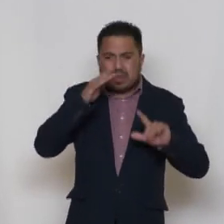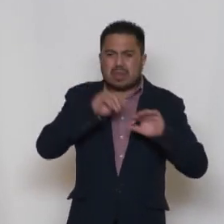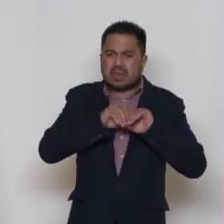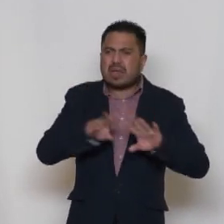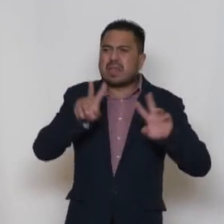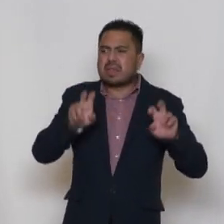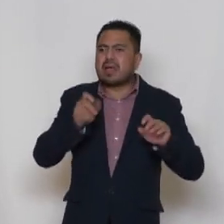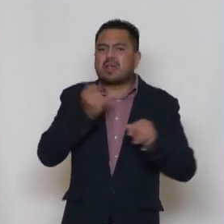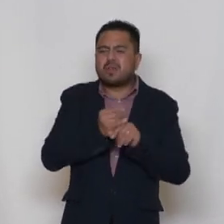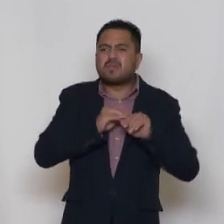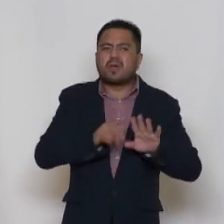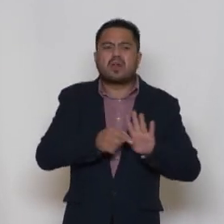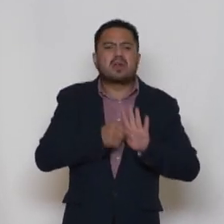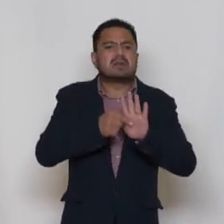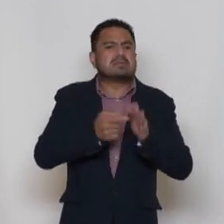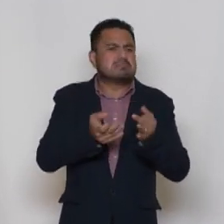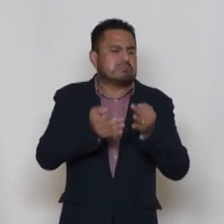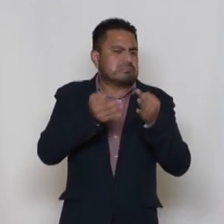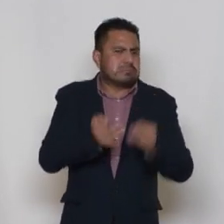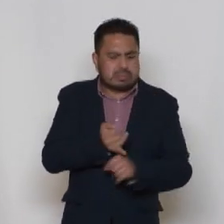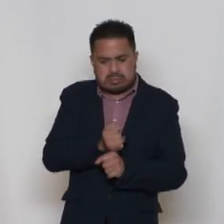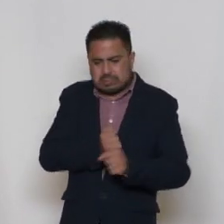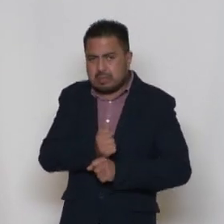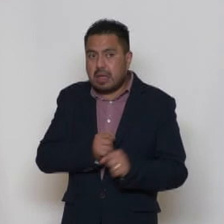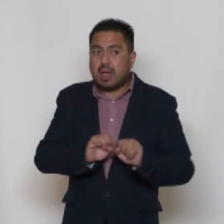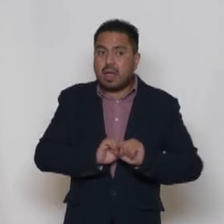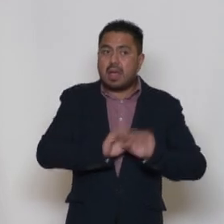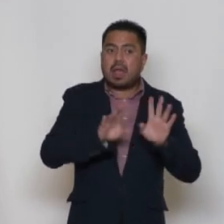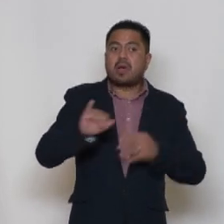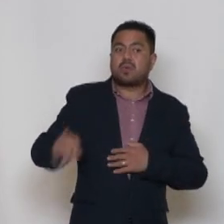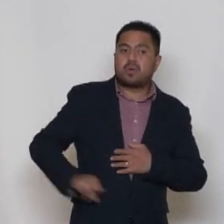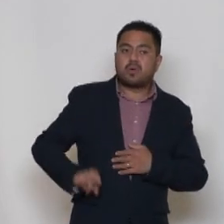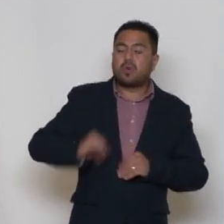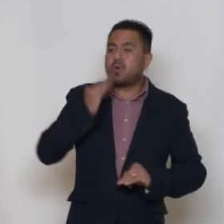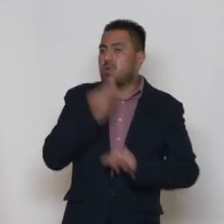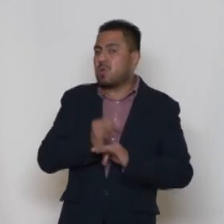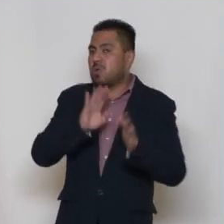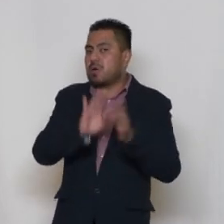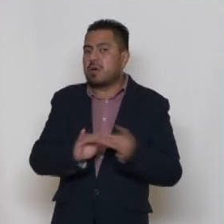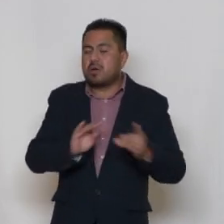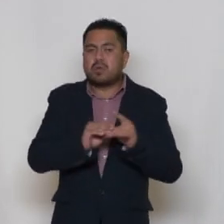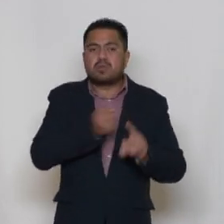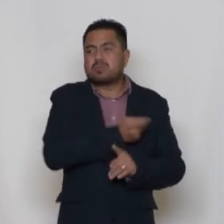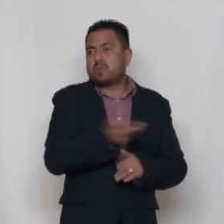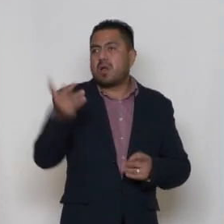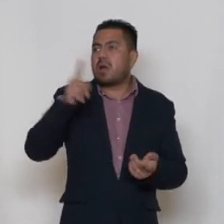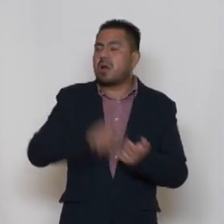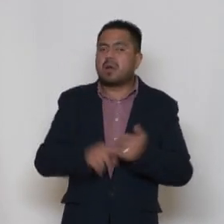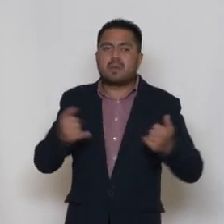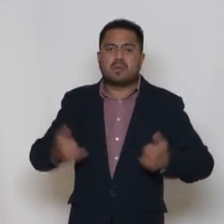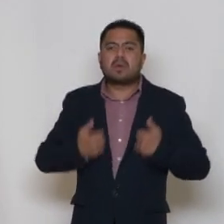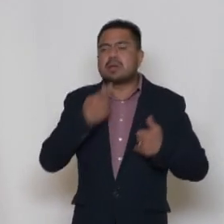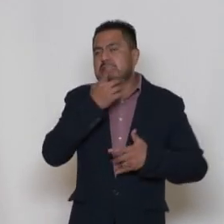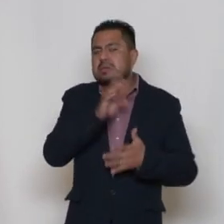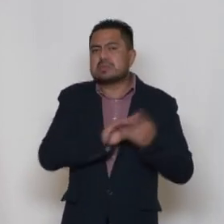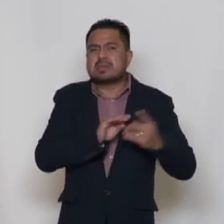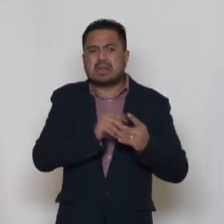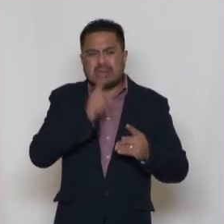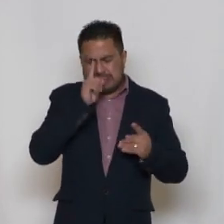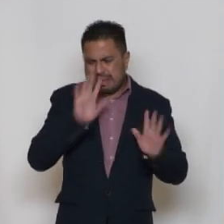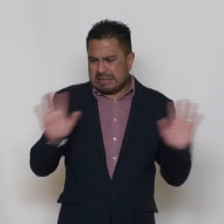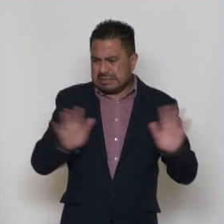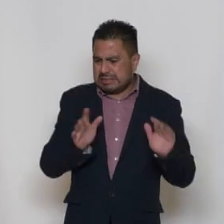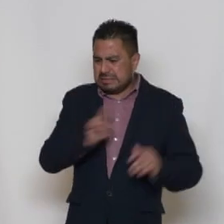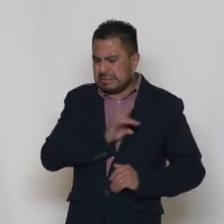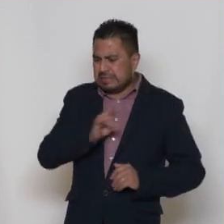poder dar información certera e investigar. Claro, y qué interesante lo que dices, porque muchos jóvenes quizá dicen, por sacarle a las matemáticas